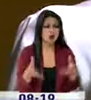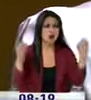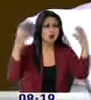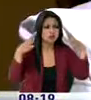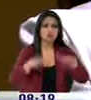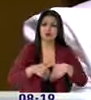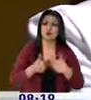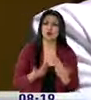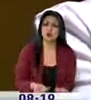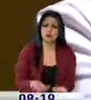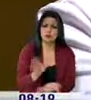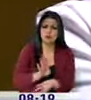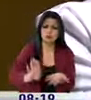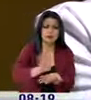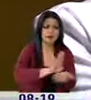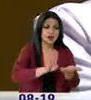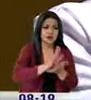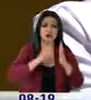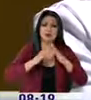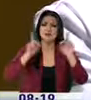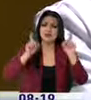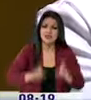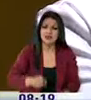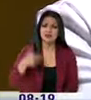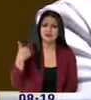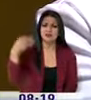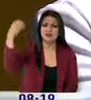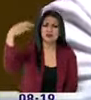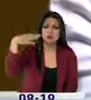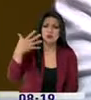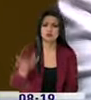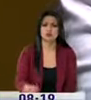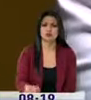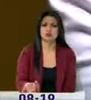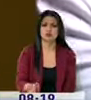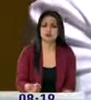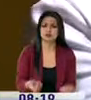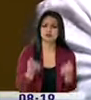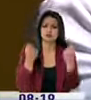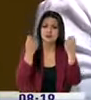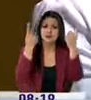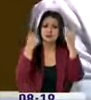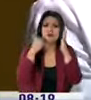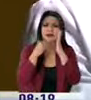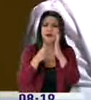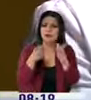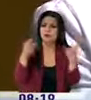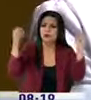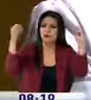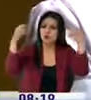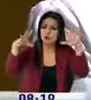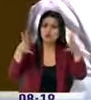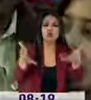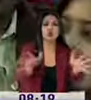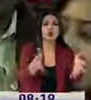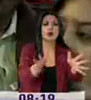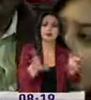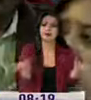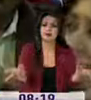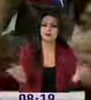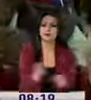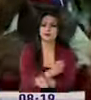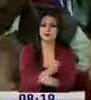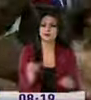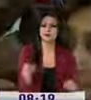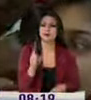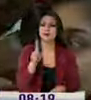eléctrica en los barrios, en sus viviendas. No se puede concebir que no exista alumbrado público.